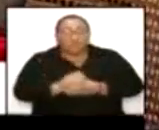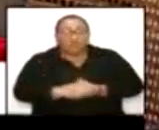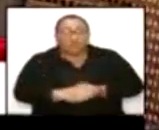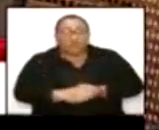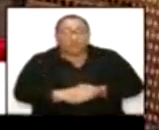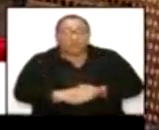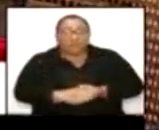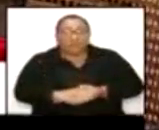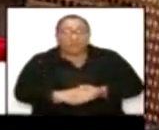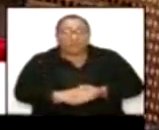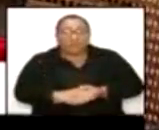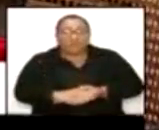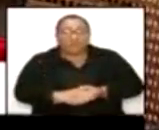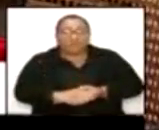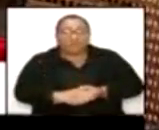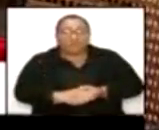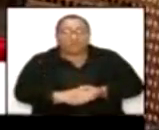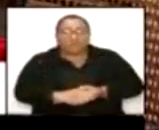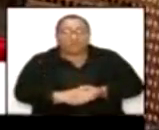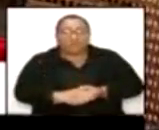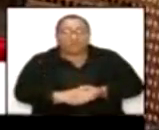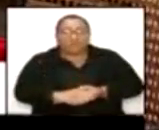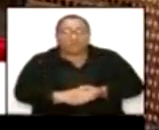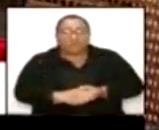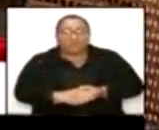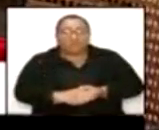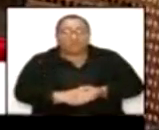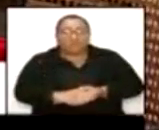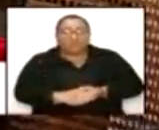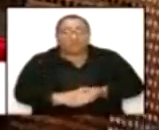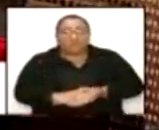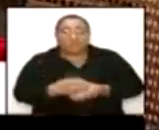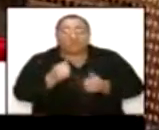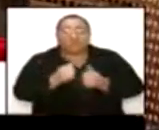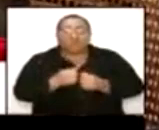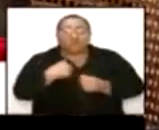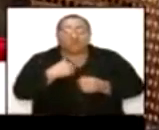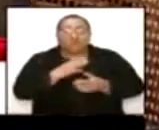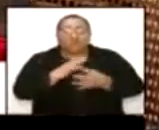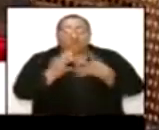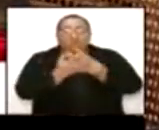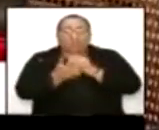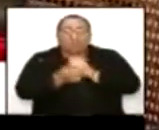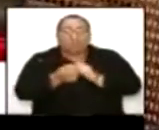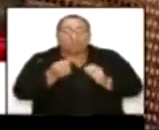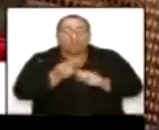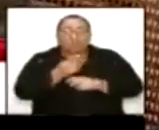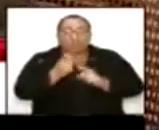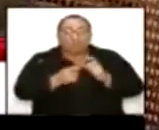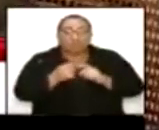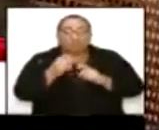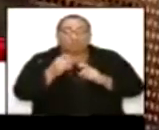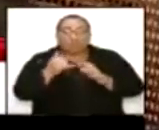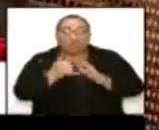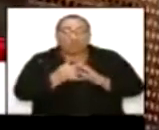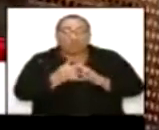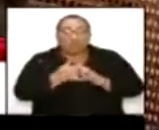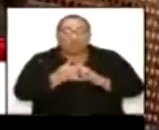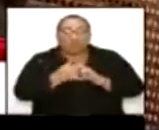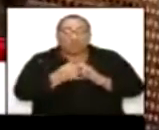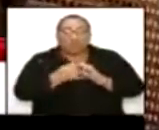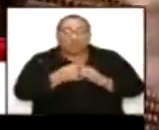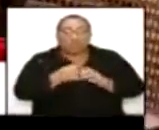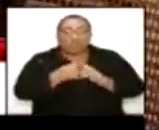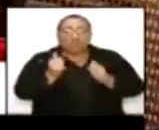pero tampoco dicen, hay que endurecer las penas contra los violadores. Hay que meterles a las rejas. Hay que